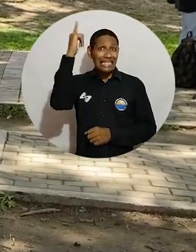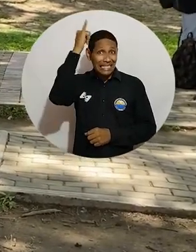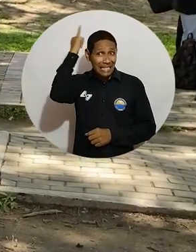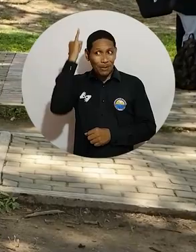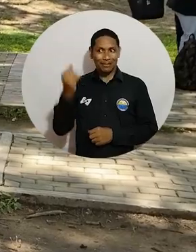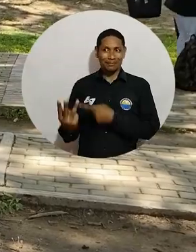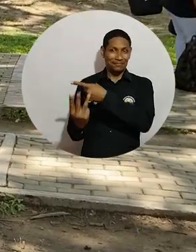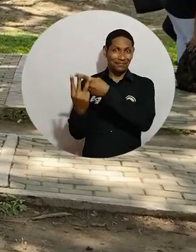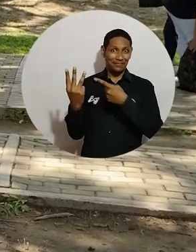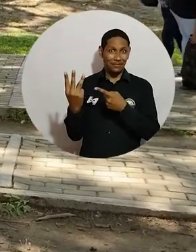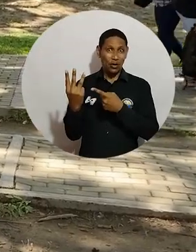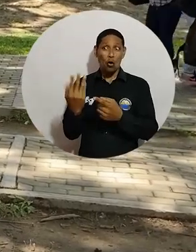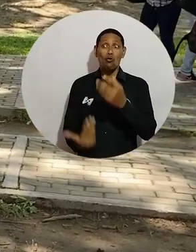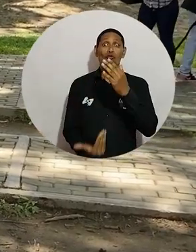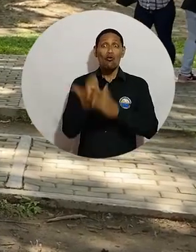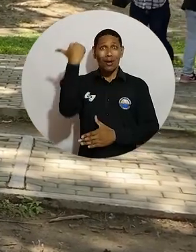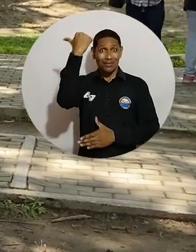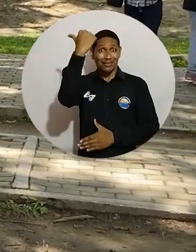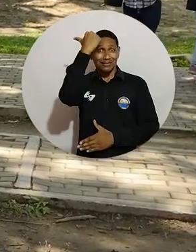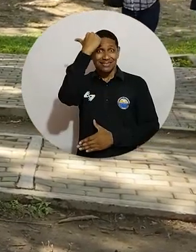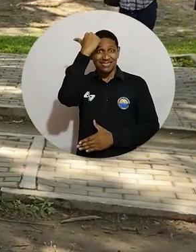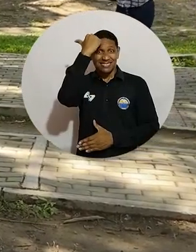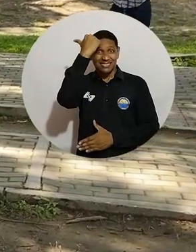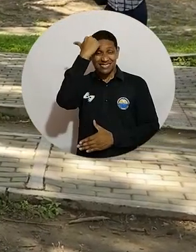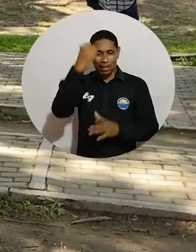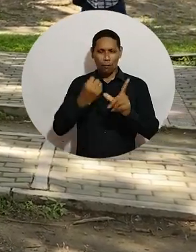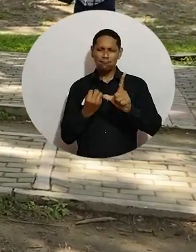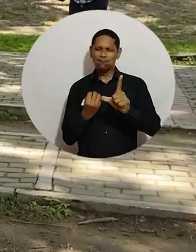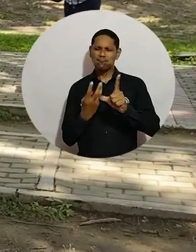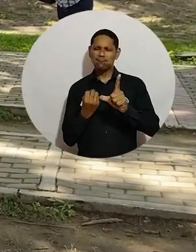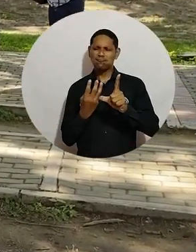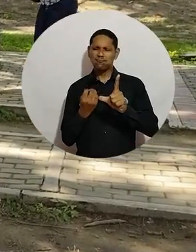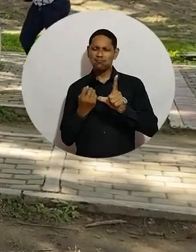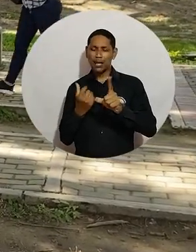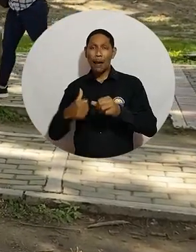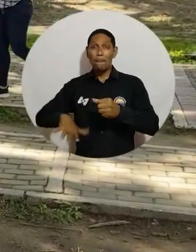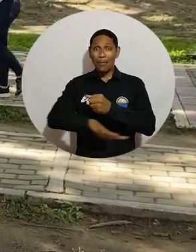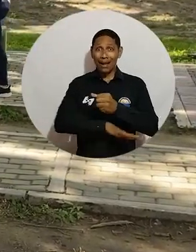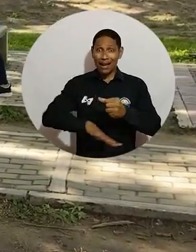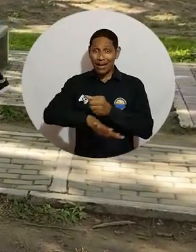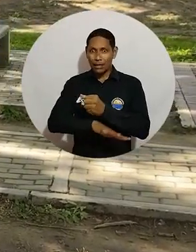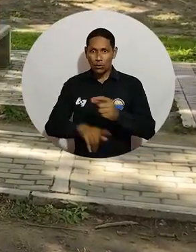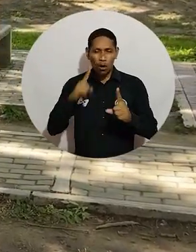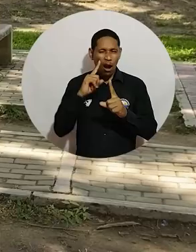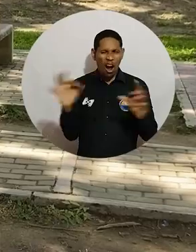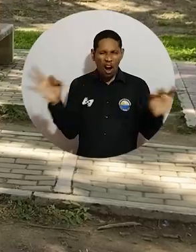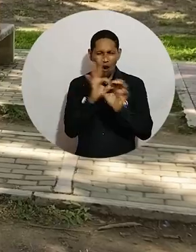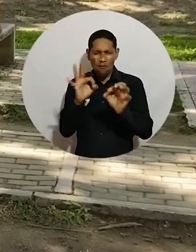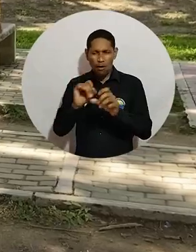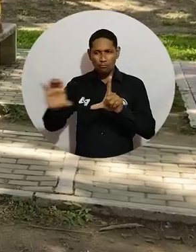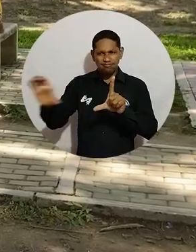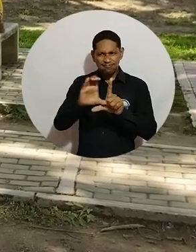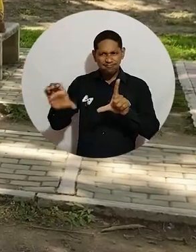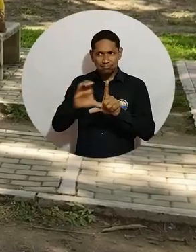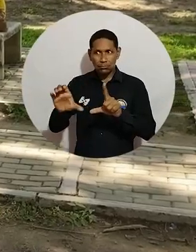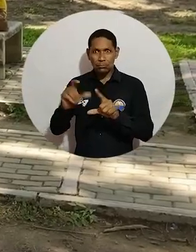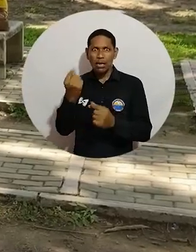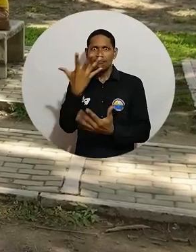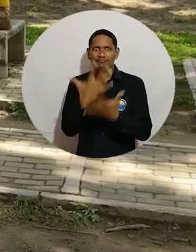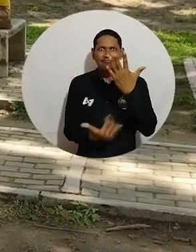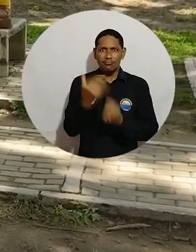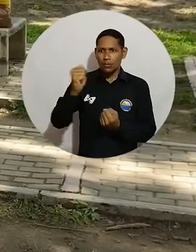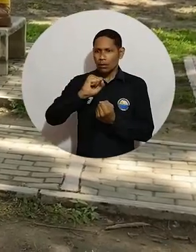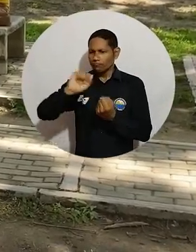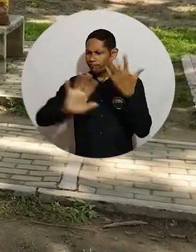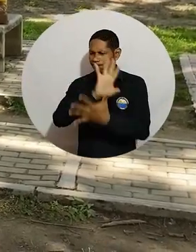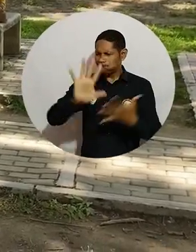Iván Villarromo y Yamil Celis Aguilar, los nuevos licenciados en educación básica con énfasis en informática, quienes a